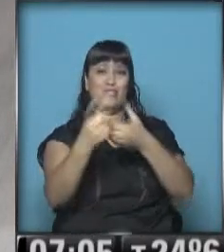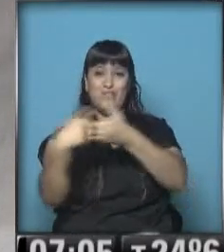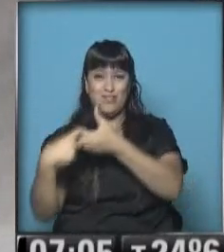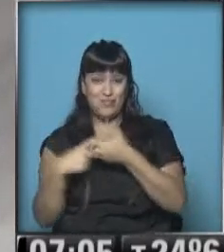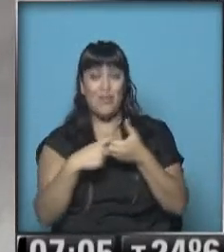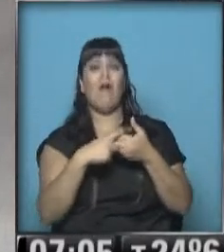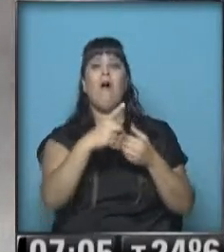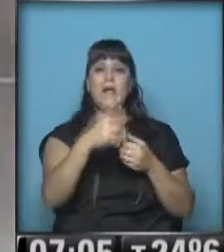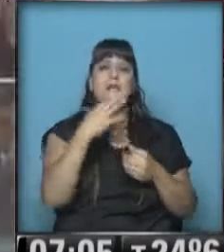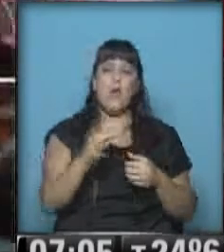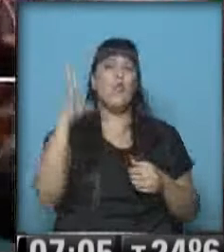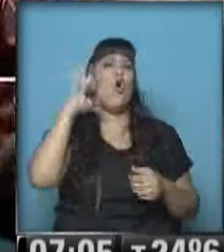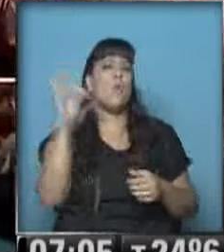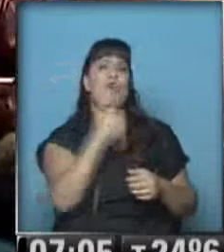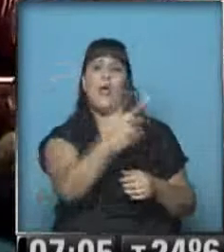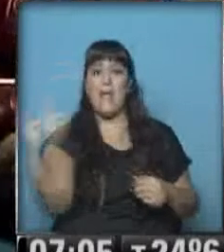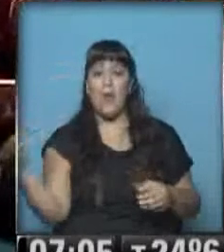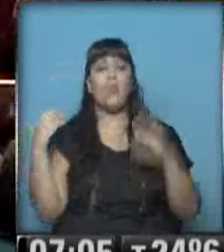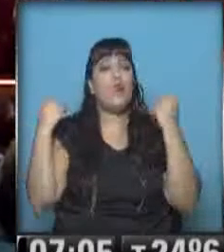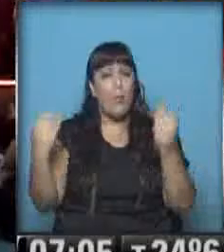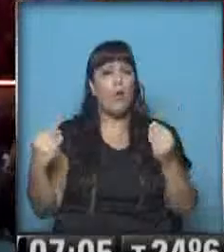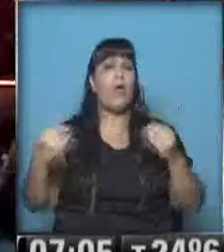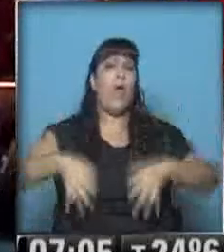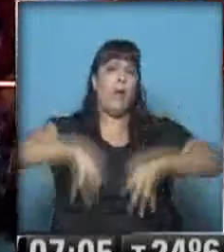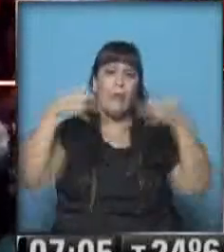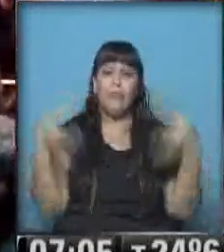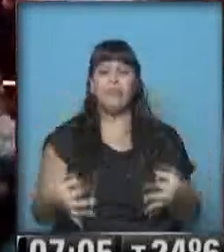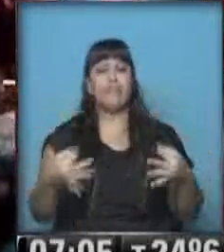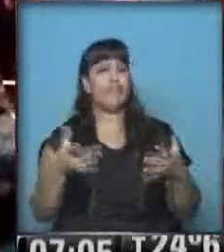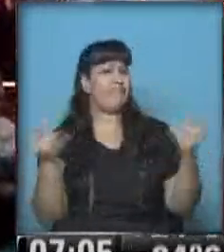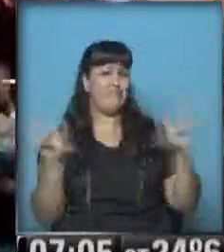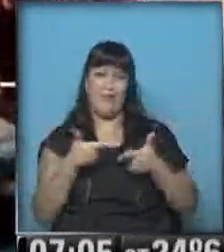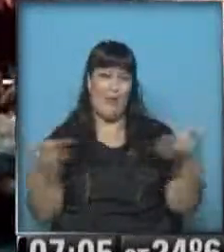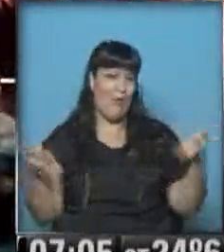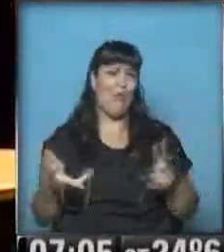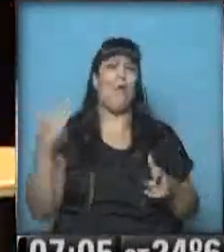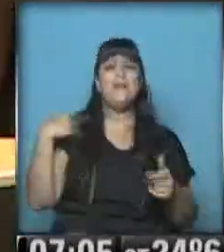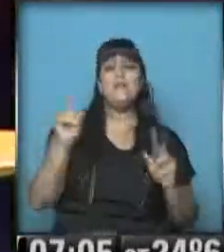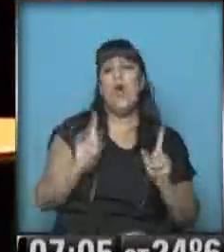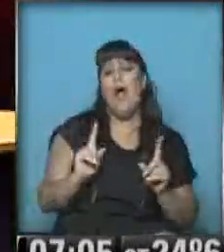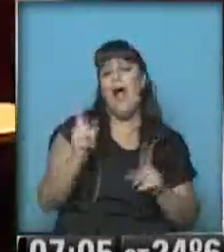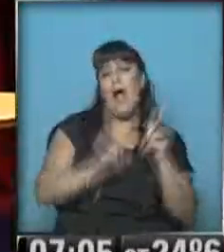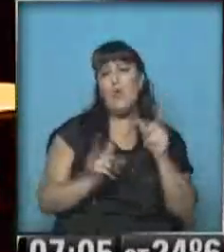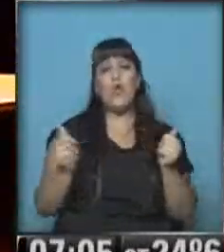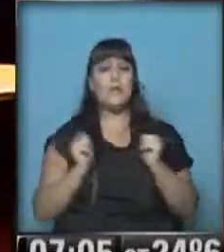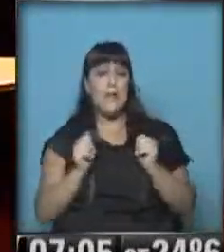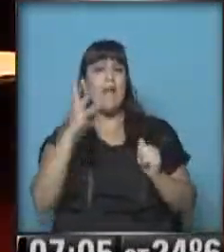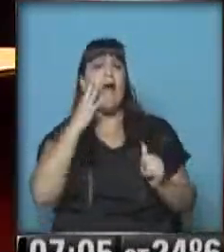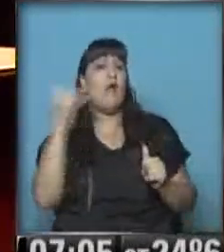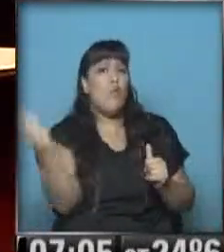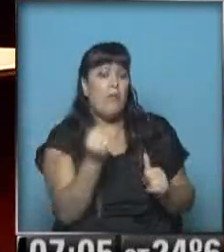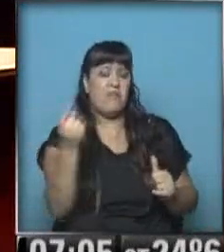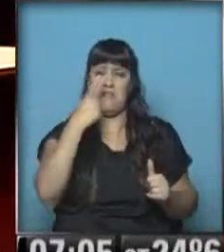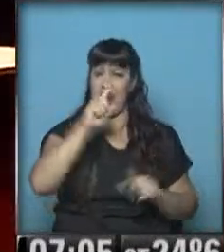Frente Amplio. Una, porque no tuvieron grandes definiciones, o al menos no las definiciones que esperaban algunos miembros del grupo. A ver, después